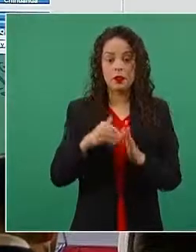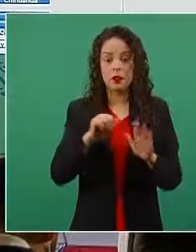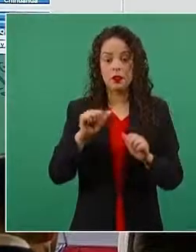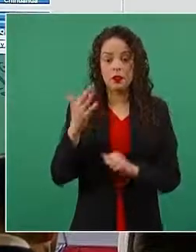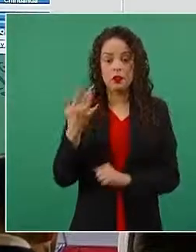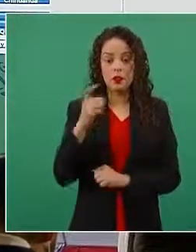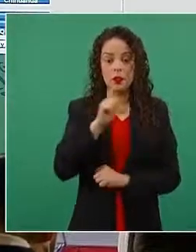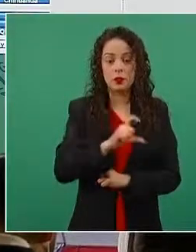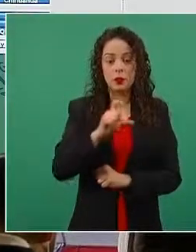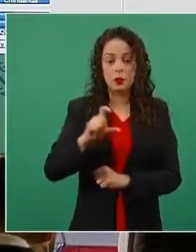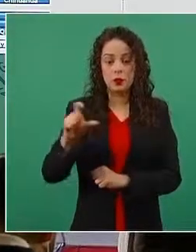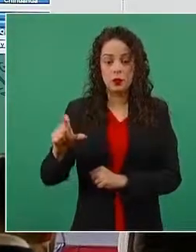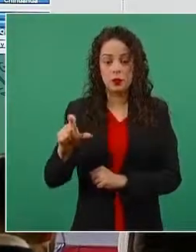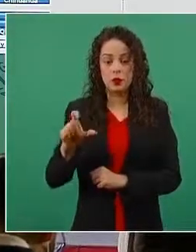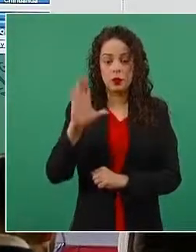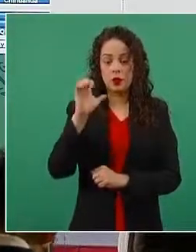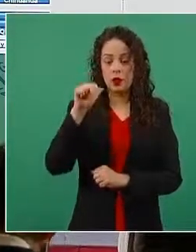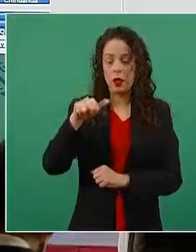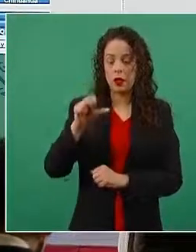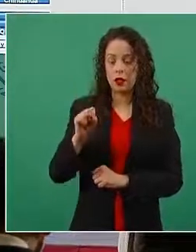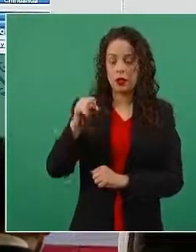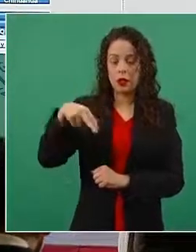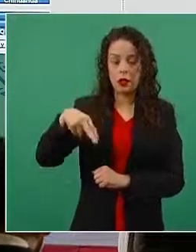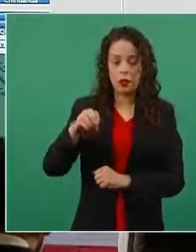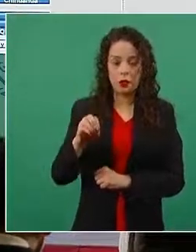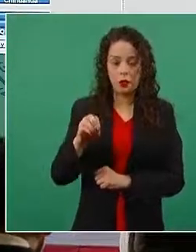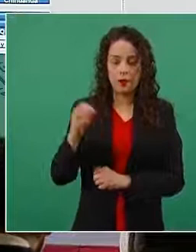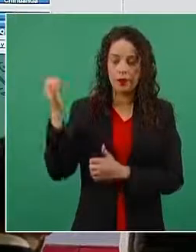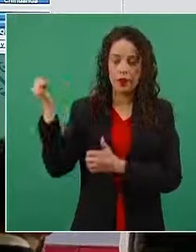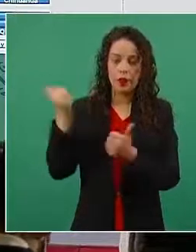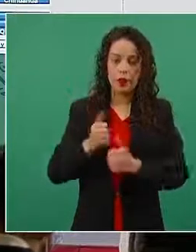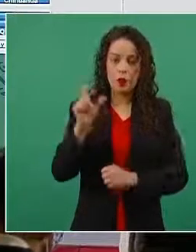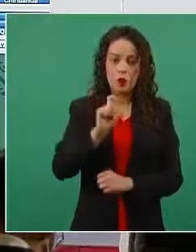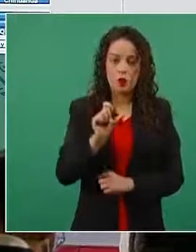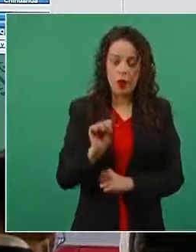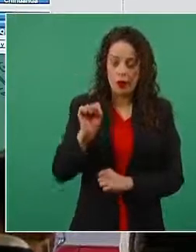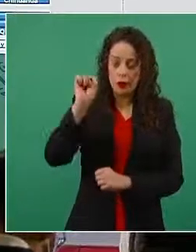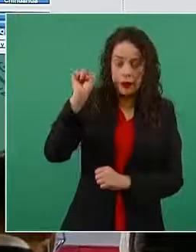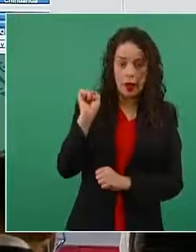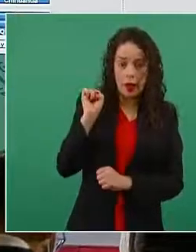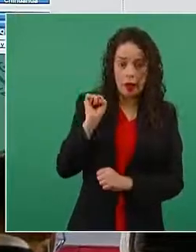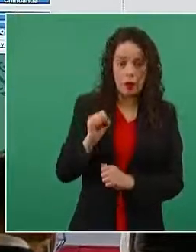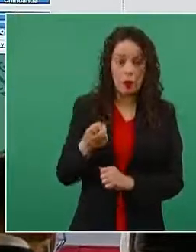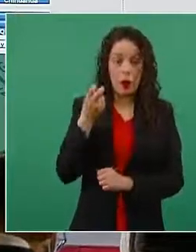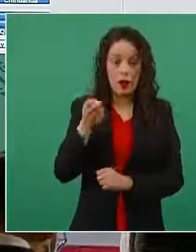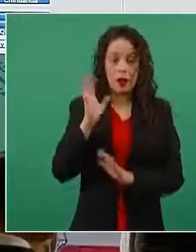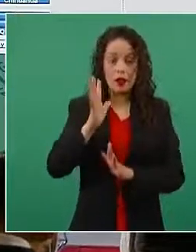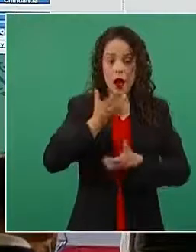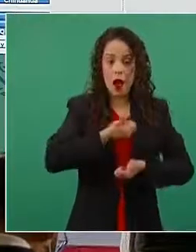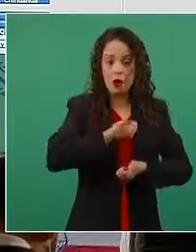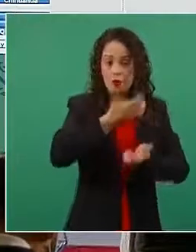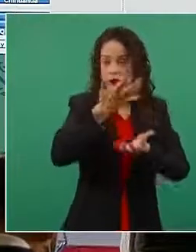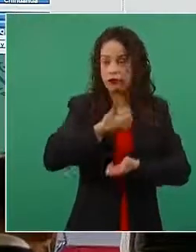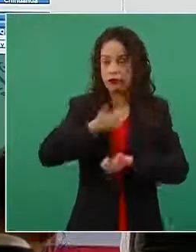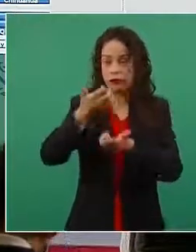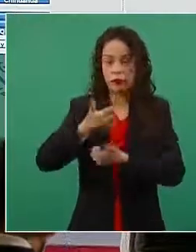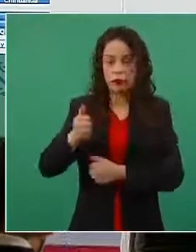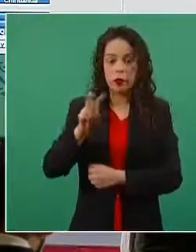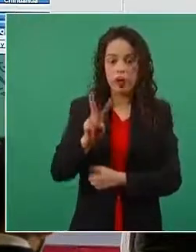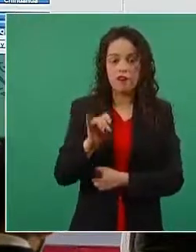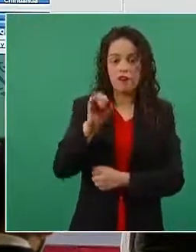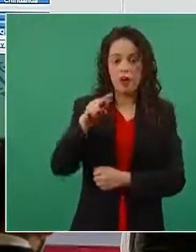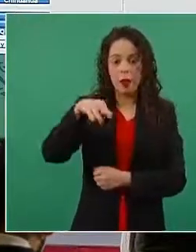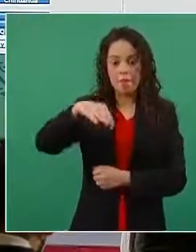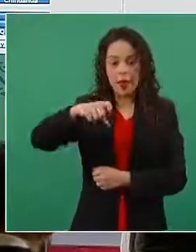673,650 dosis de CanSino que arribaron el día sábado. Estas vacunas fueron trasladadas a Birmex,